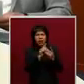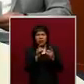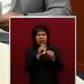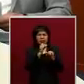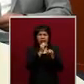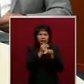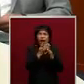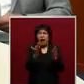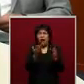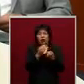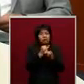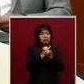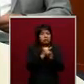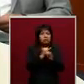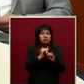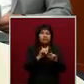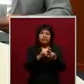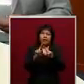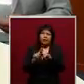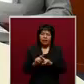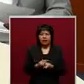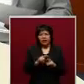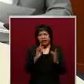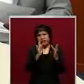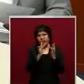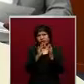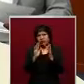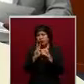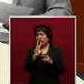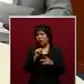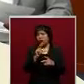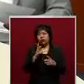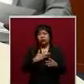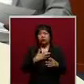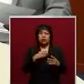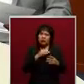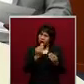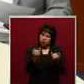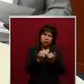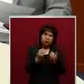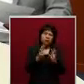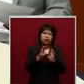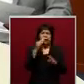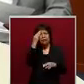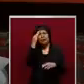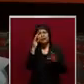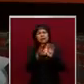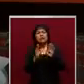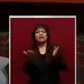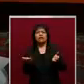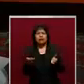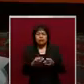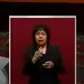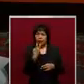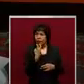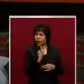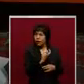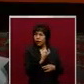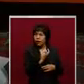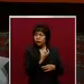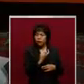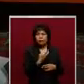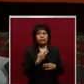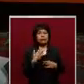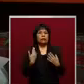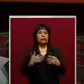tanto para los que tienen tecnología y conectividad, exacto, como para los que no. Así es. Entonces eso, pues